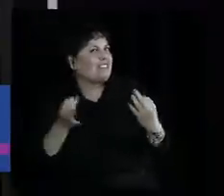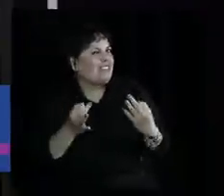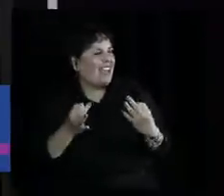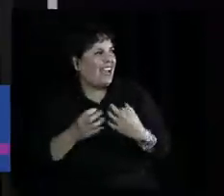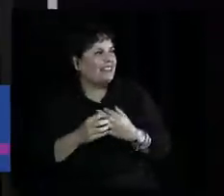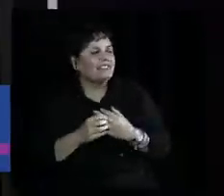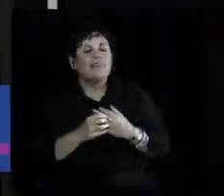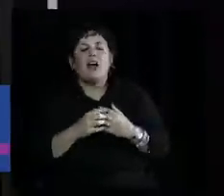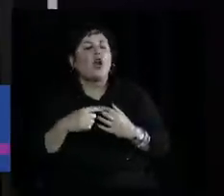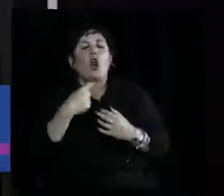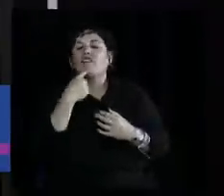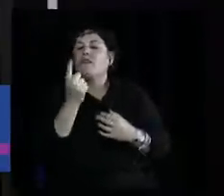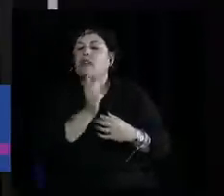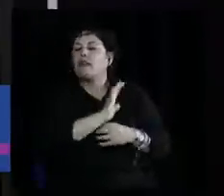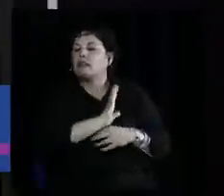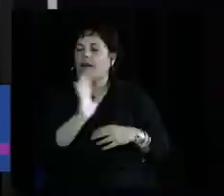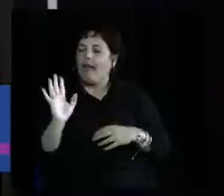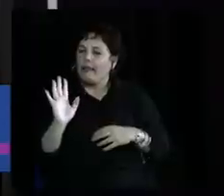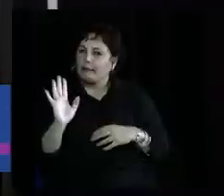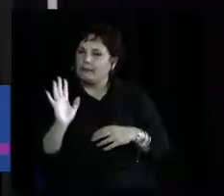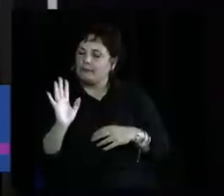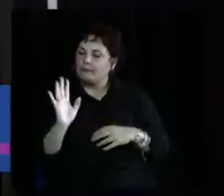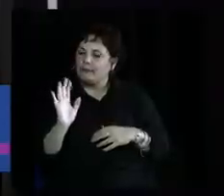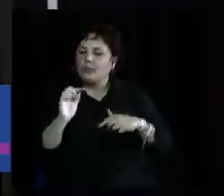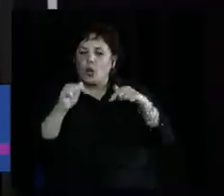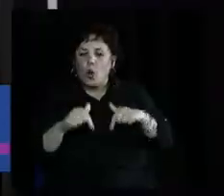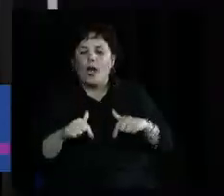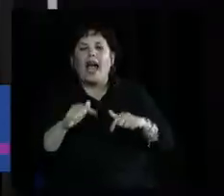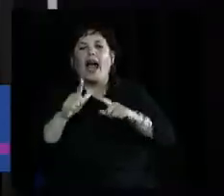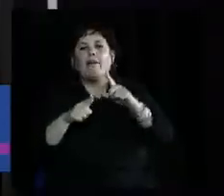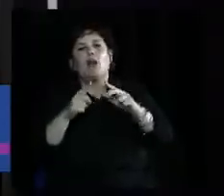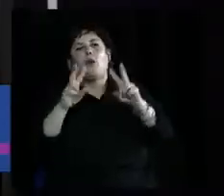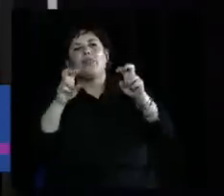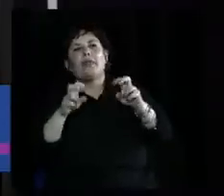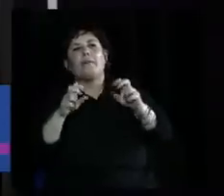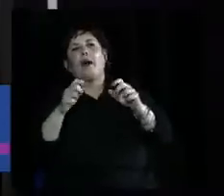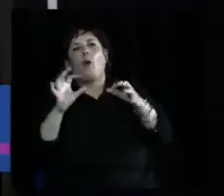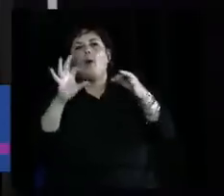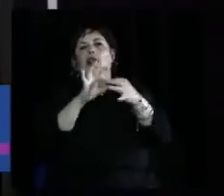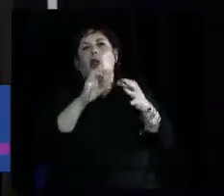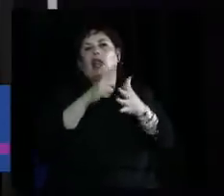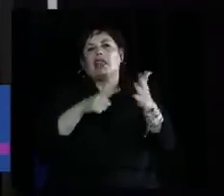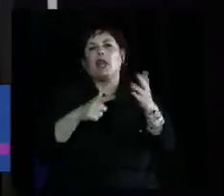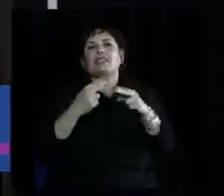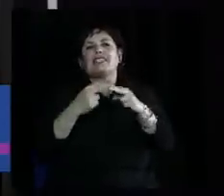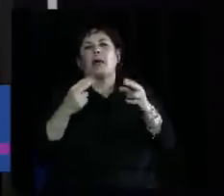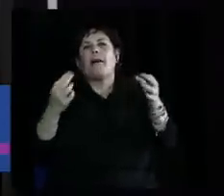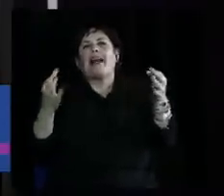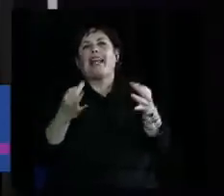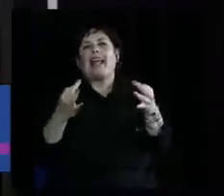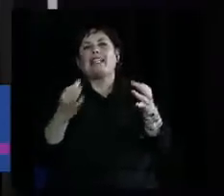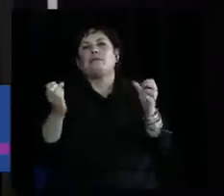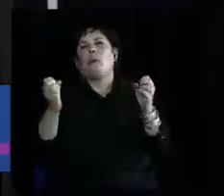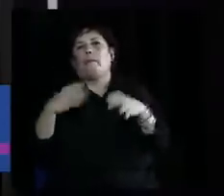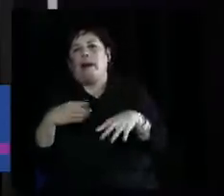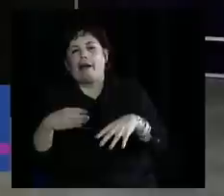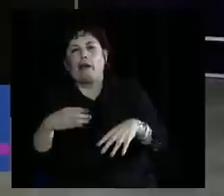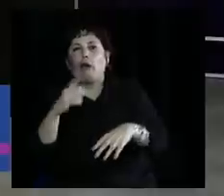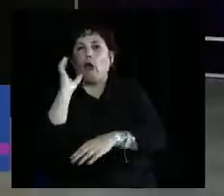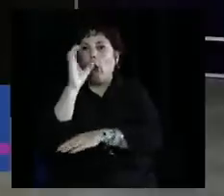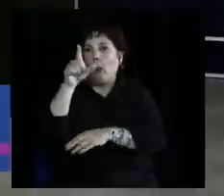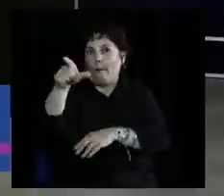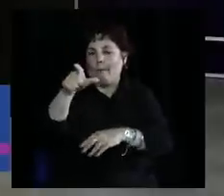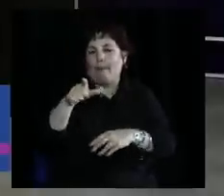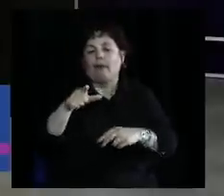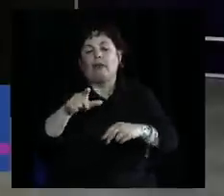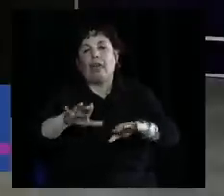no vamos a adelantar nada. Hoy vamos a hablar del realismo mágico y la realidad brutal que está viviendo Colombia. Antes de